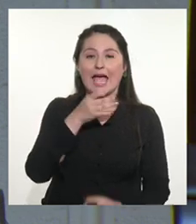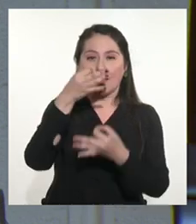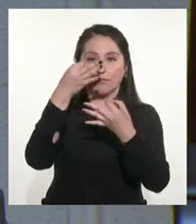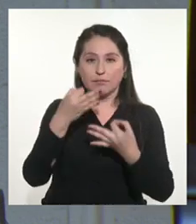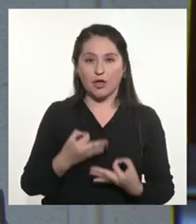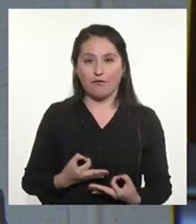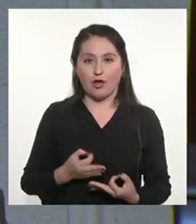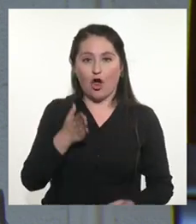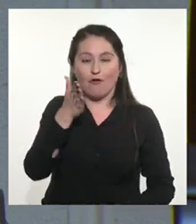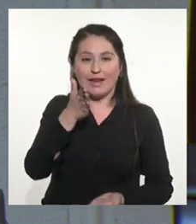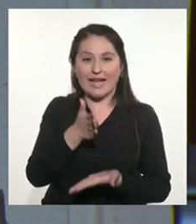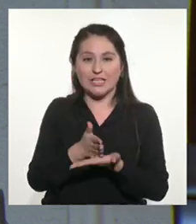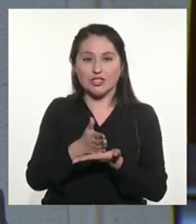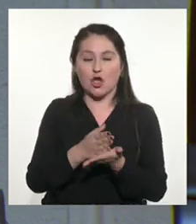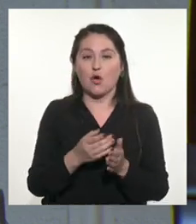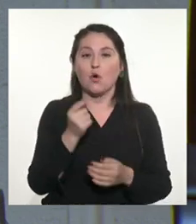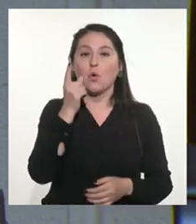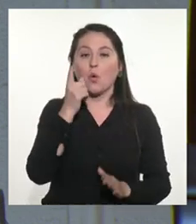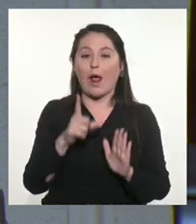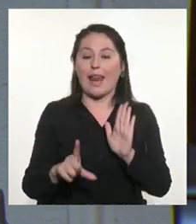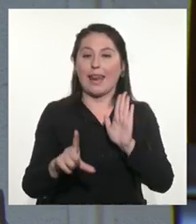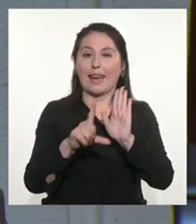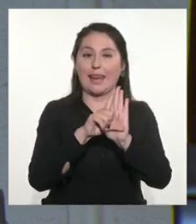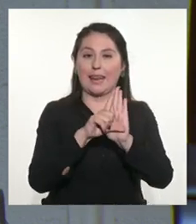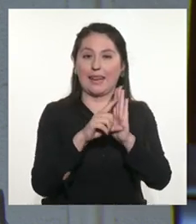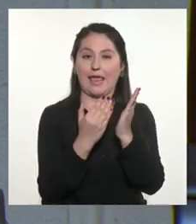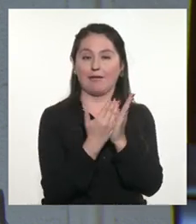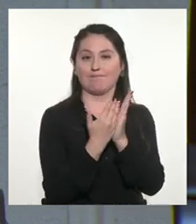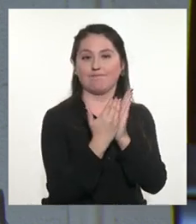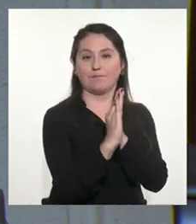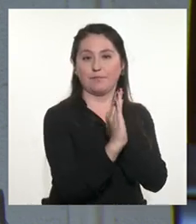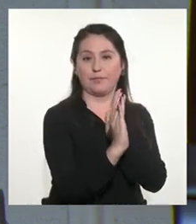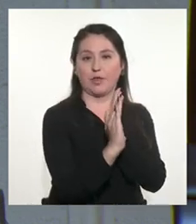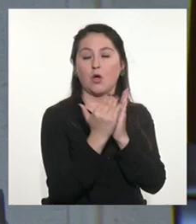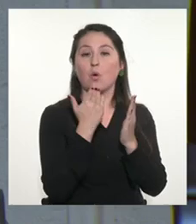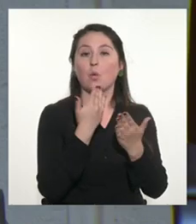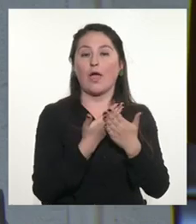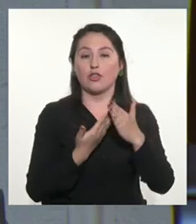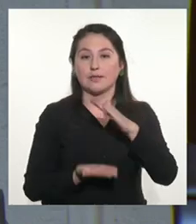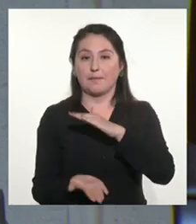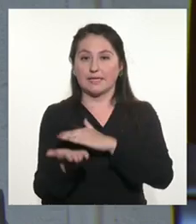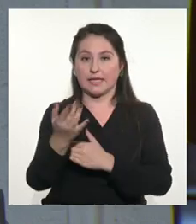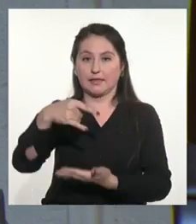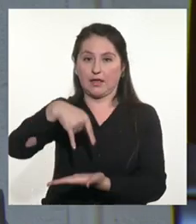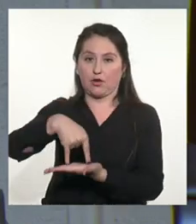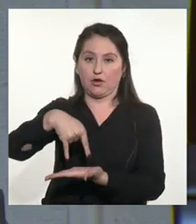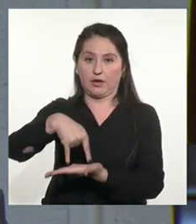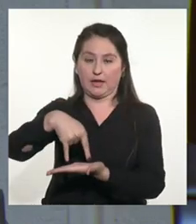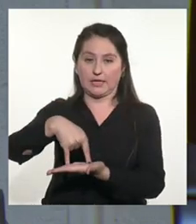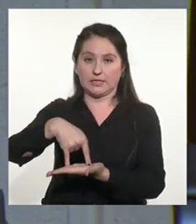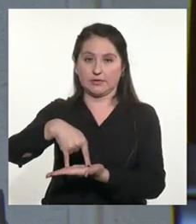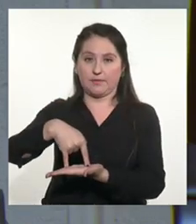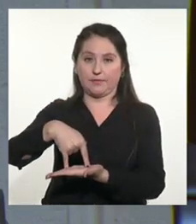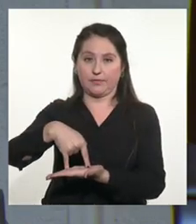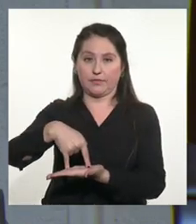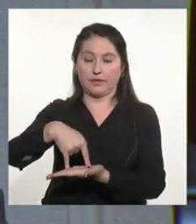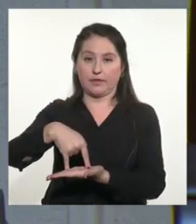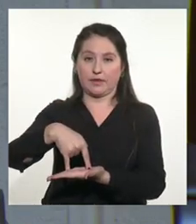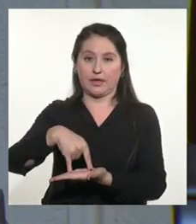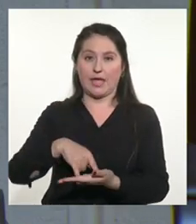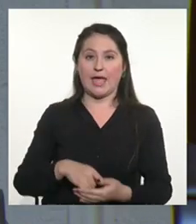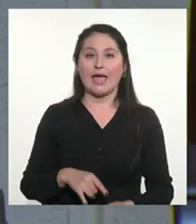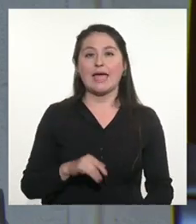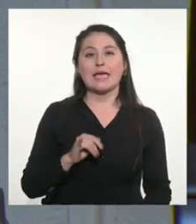las normas que se derogan una vez que se presentan al congreso en algún minuto discutimos y también se